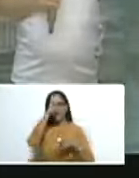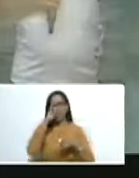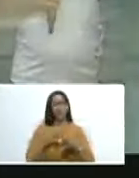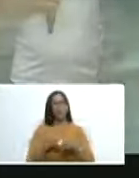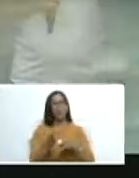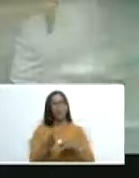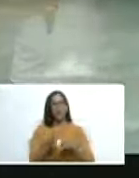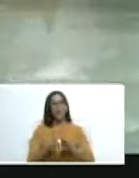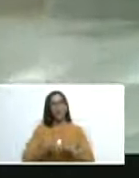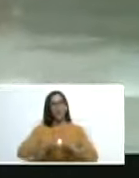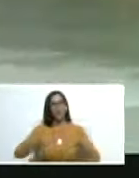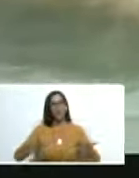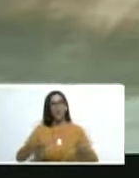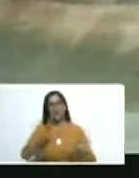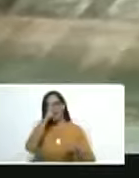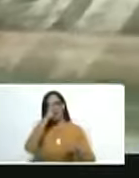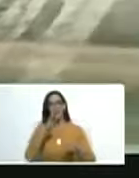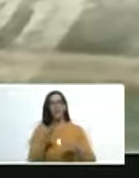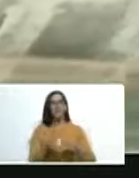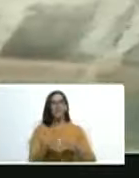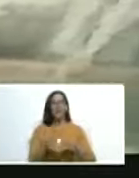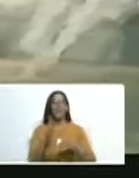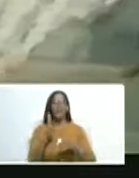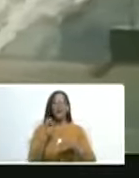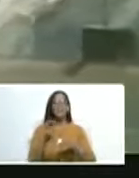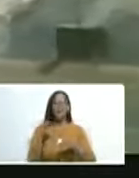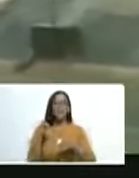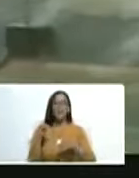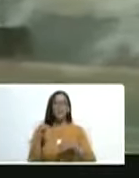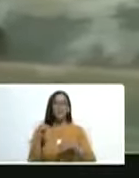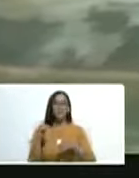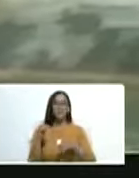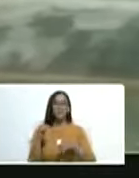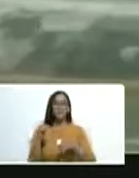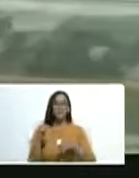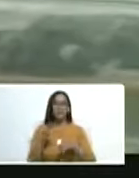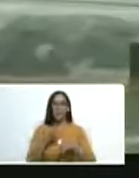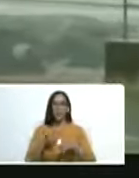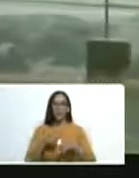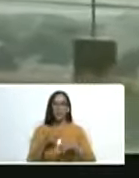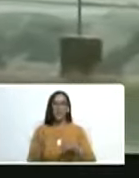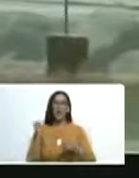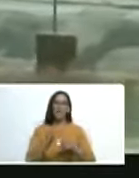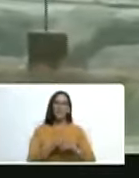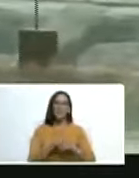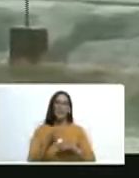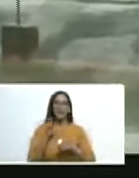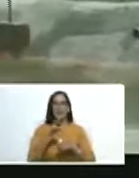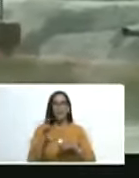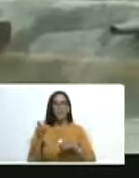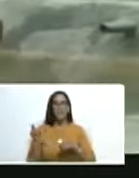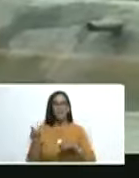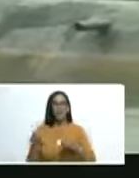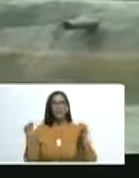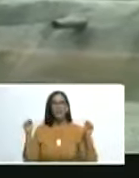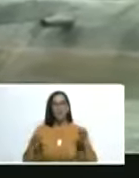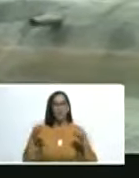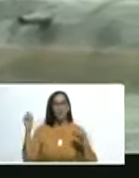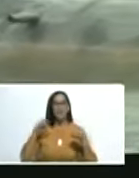nos separa la Lengüeta de Barinas 40 metros, presidente. Y no podemos abandonar a aquellas personas que hoy